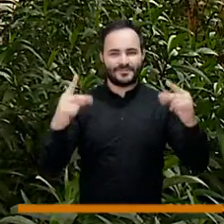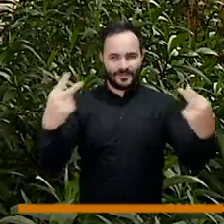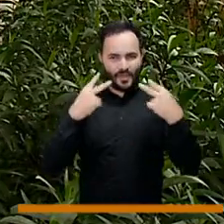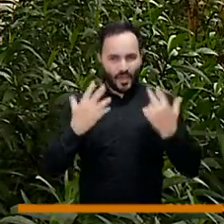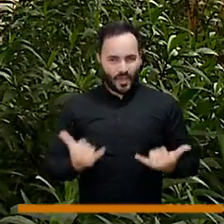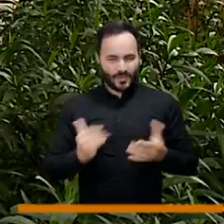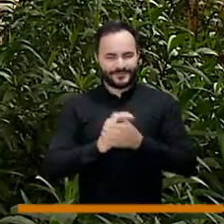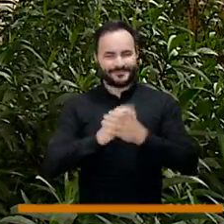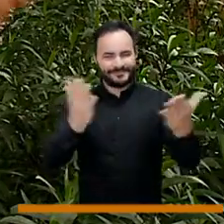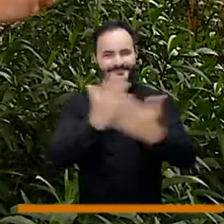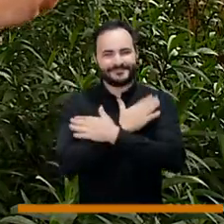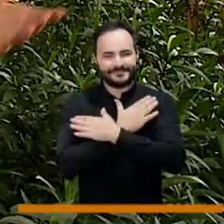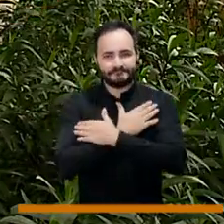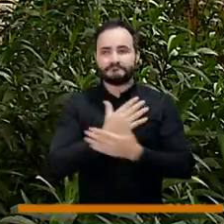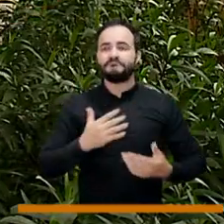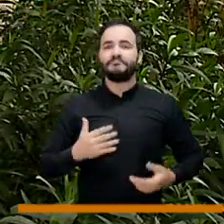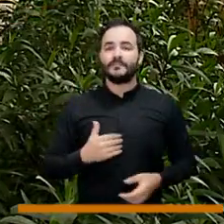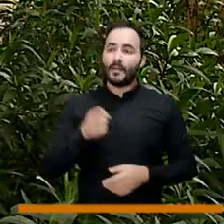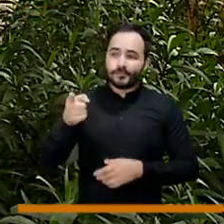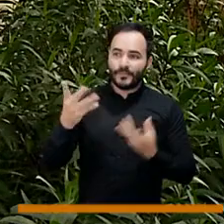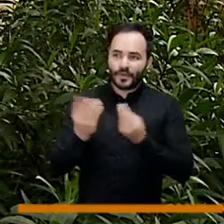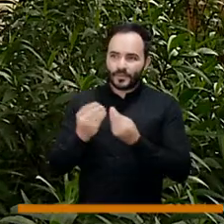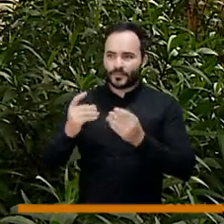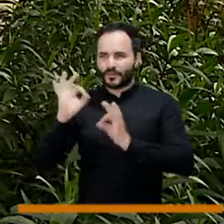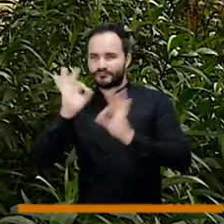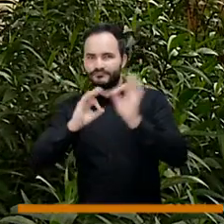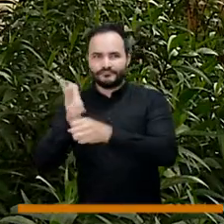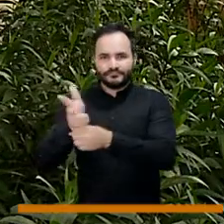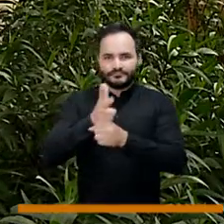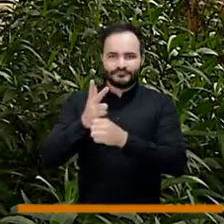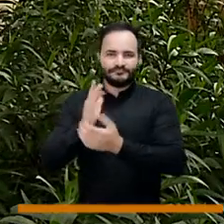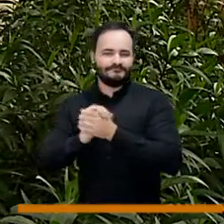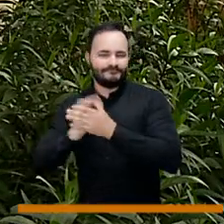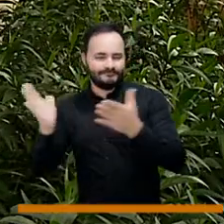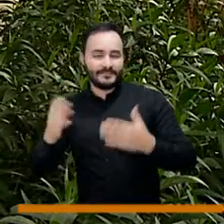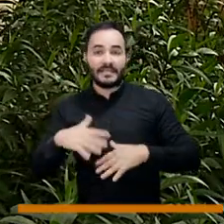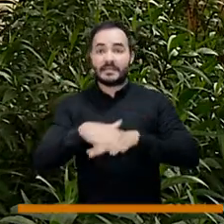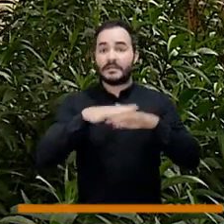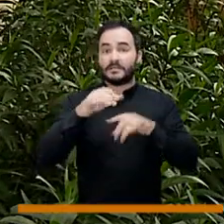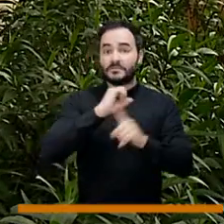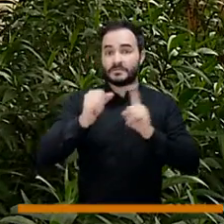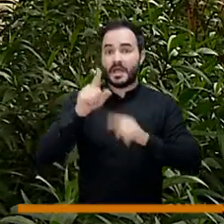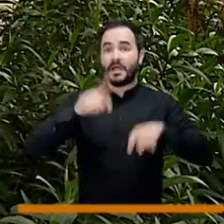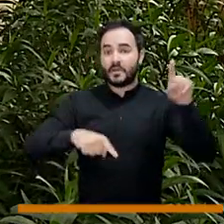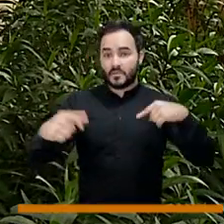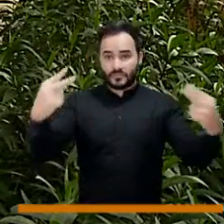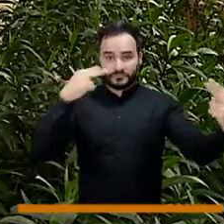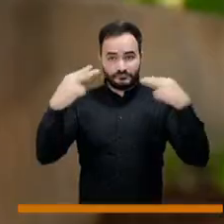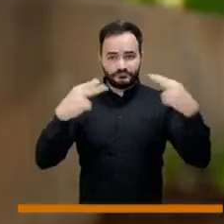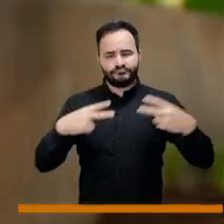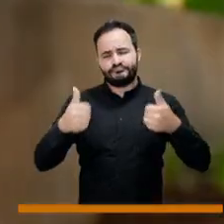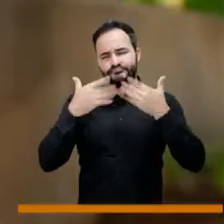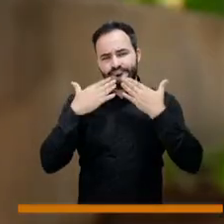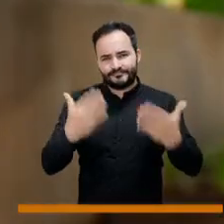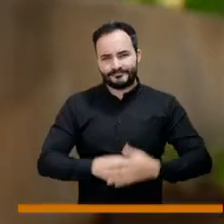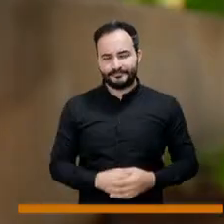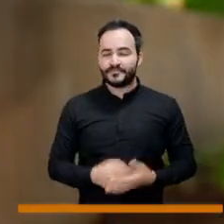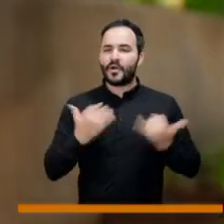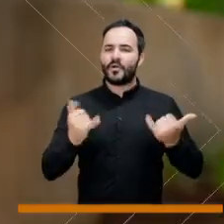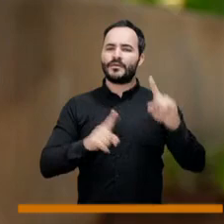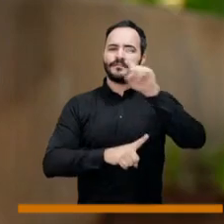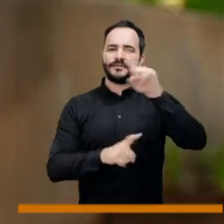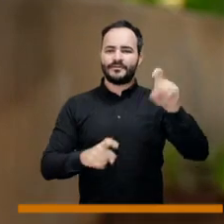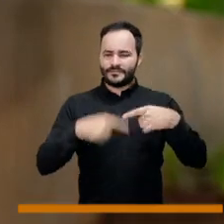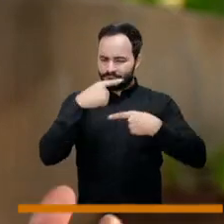el CED y a quienes nos acompañan a través de las redes sociales, donde precisamente la conversación no para. La pregunta del día de